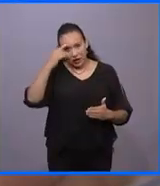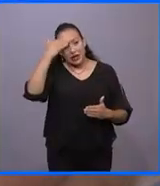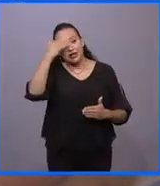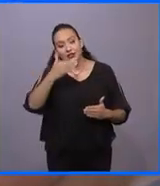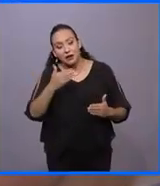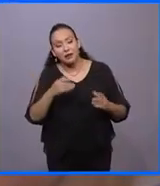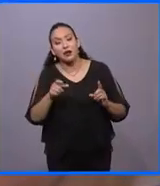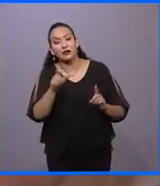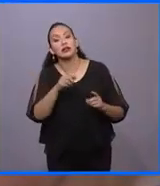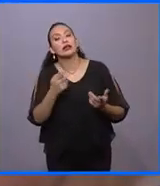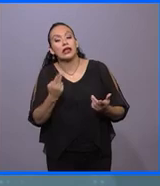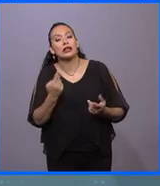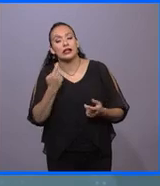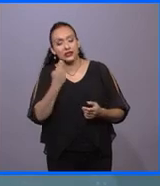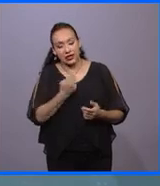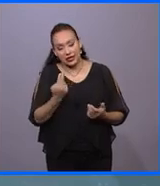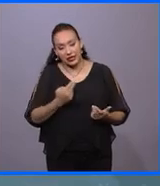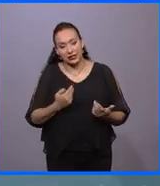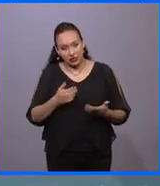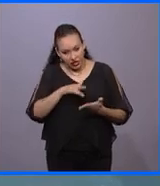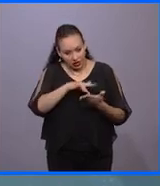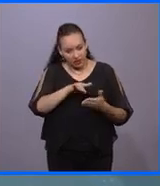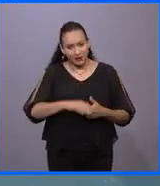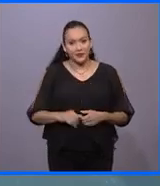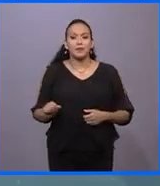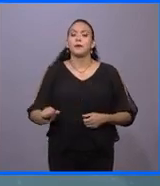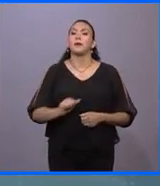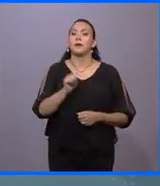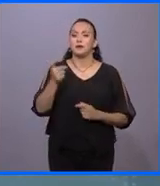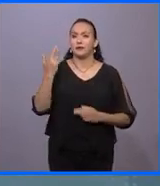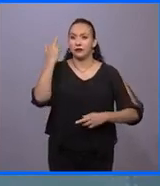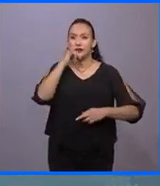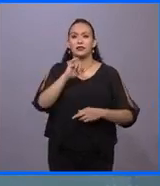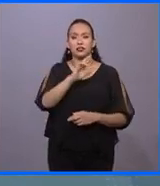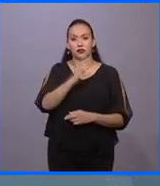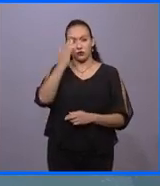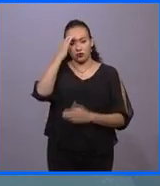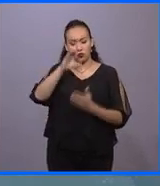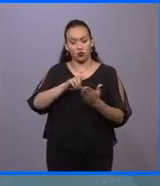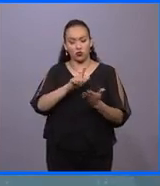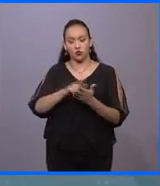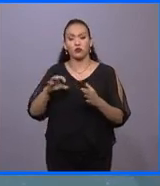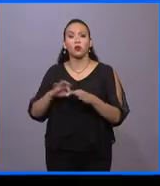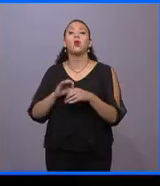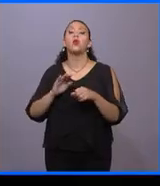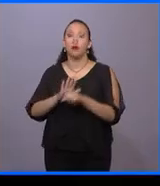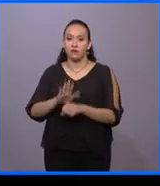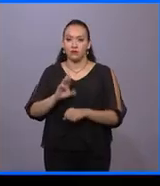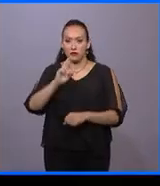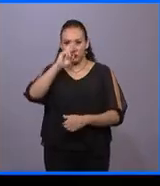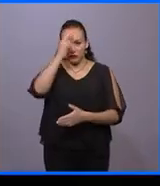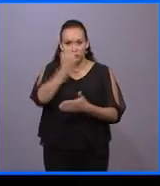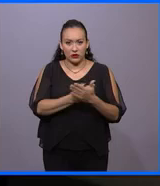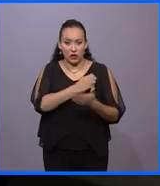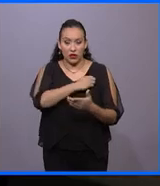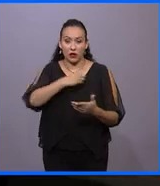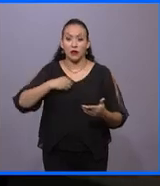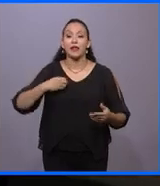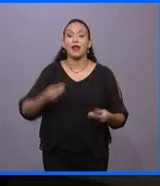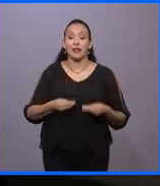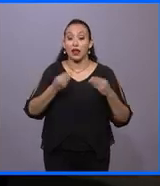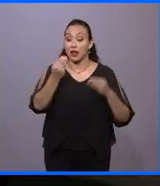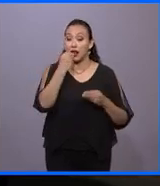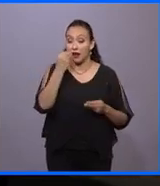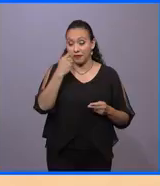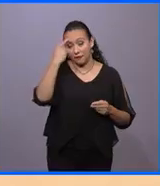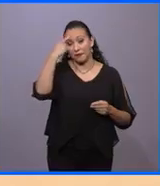y necesidades concretas. Al resolver otro asunto, la sala reconoció la constitucionalidad del delito de incumplimiento de la obligación de dar